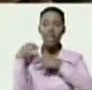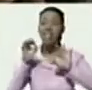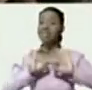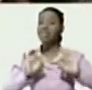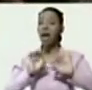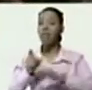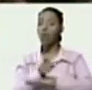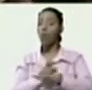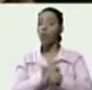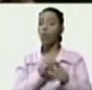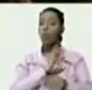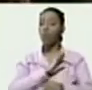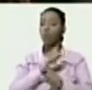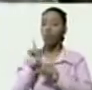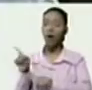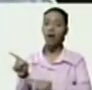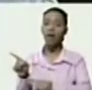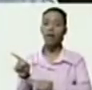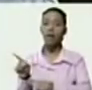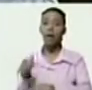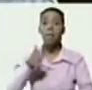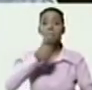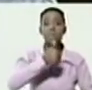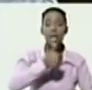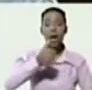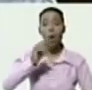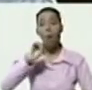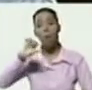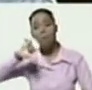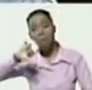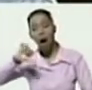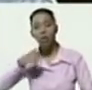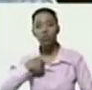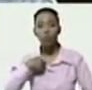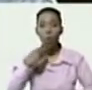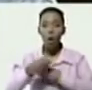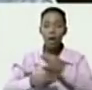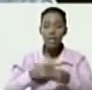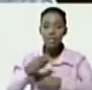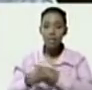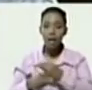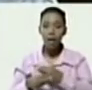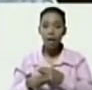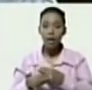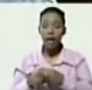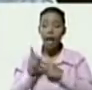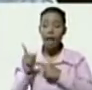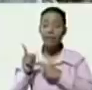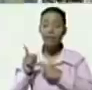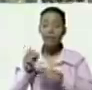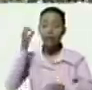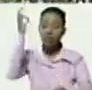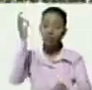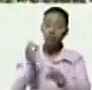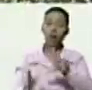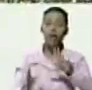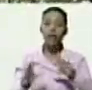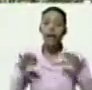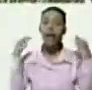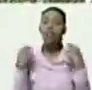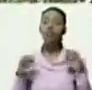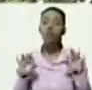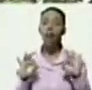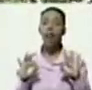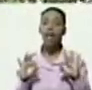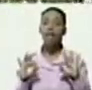él. El bien o el mal que yo he hecho, pues por fortuna la naturaleza me ha